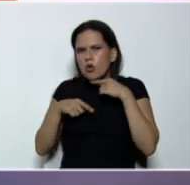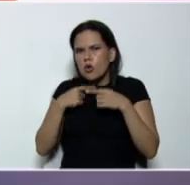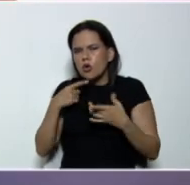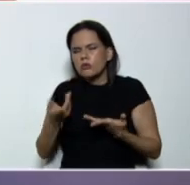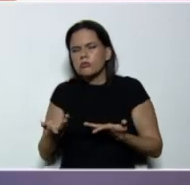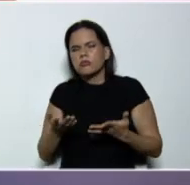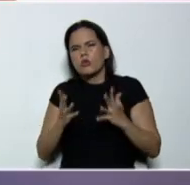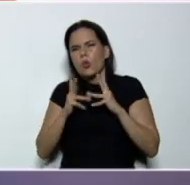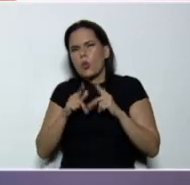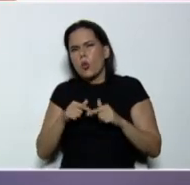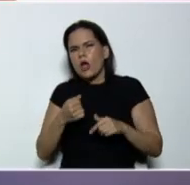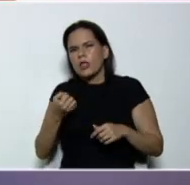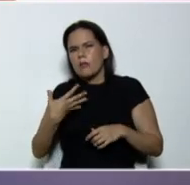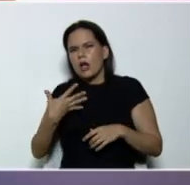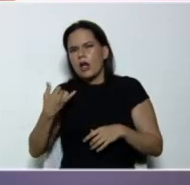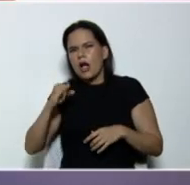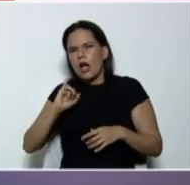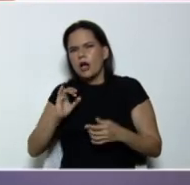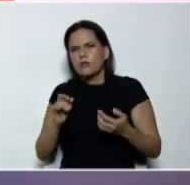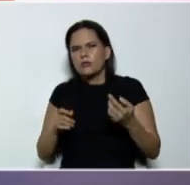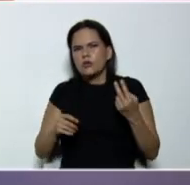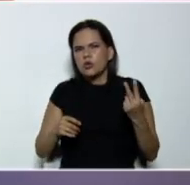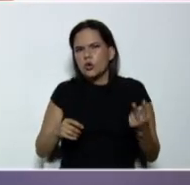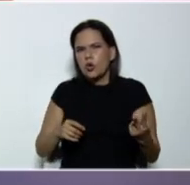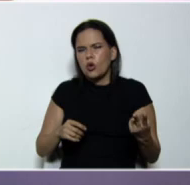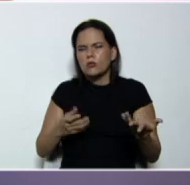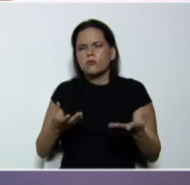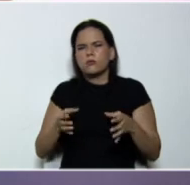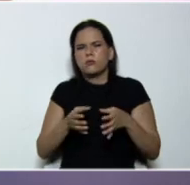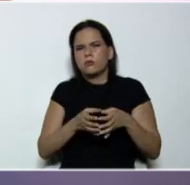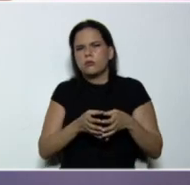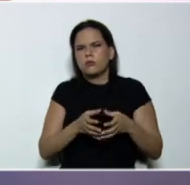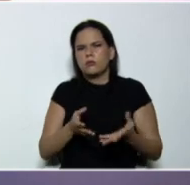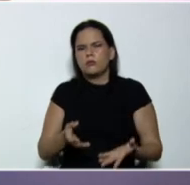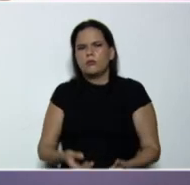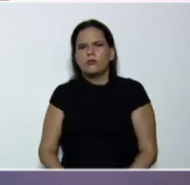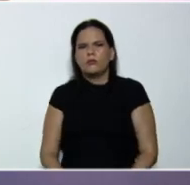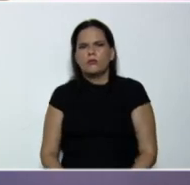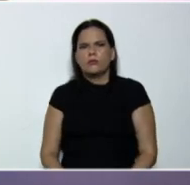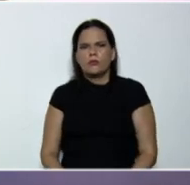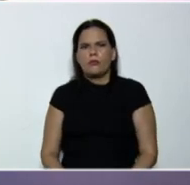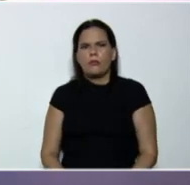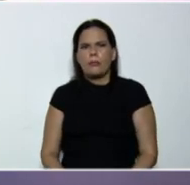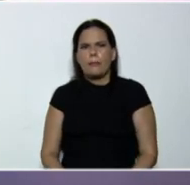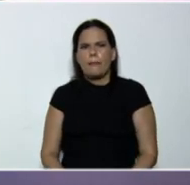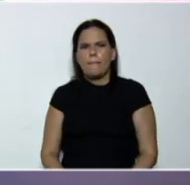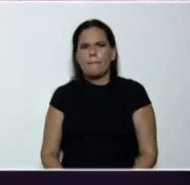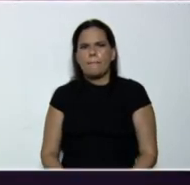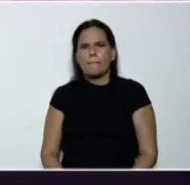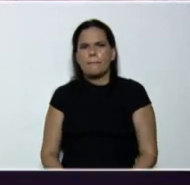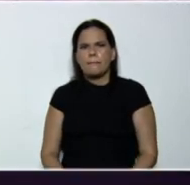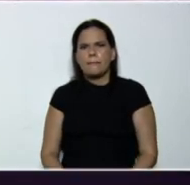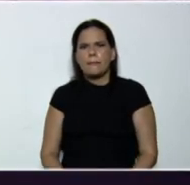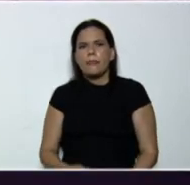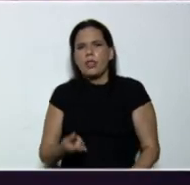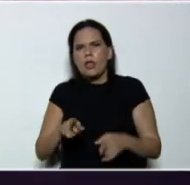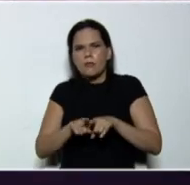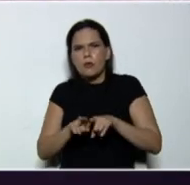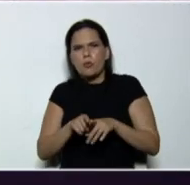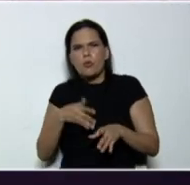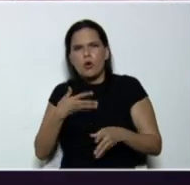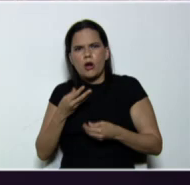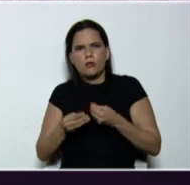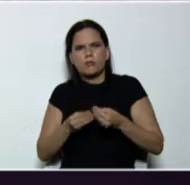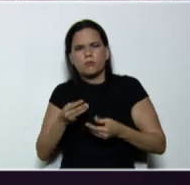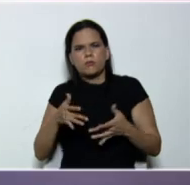¿verdad? En el caso del número 2, 2 cuentas. Muy bien. Y esto también va a ser una